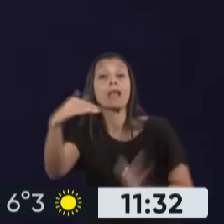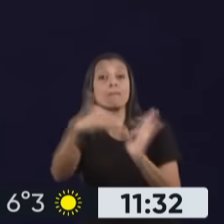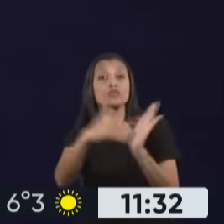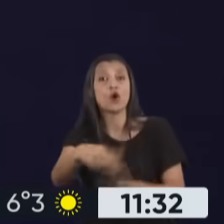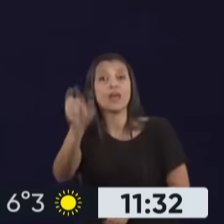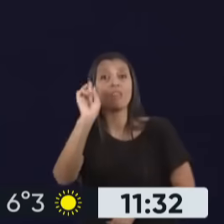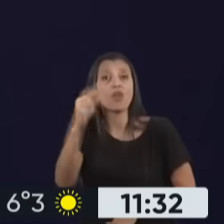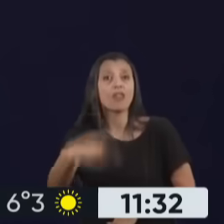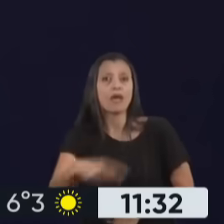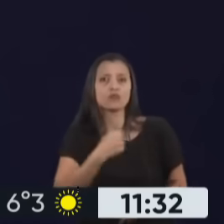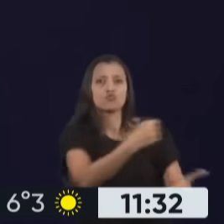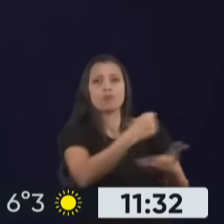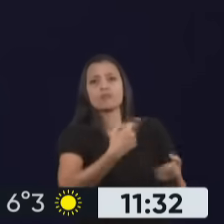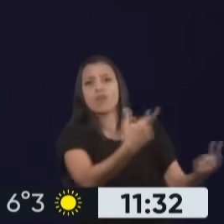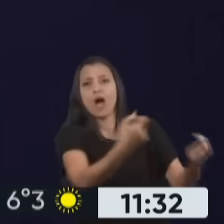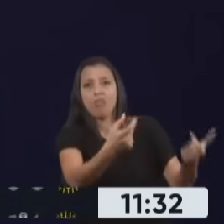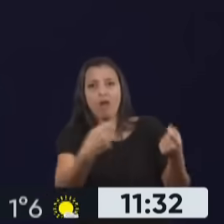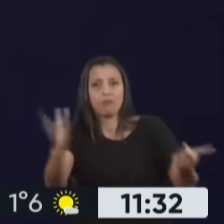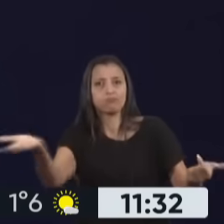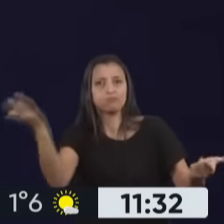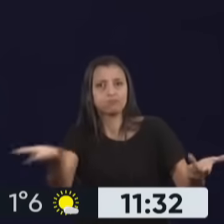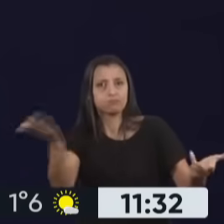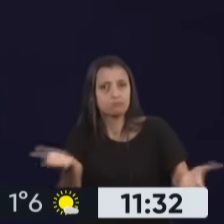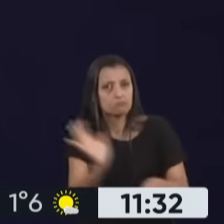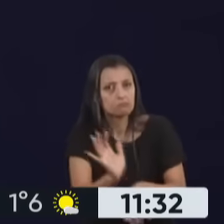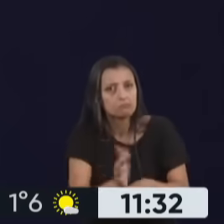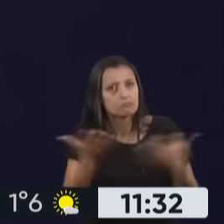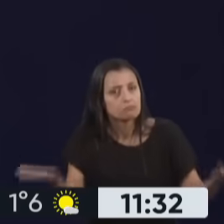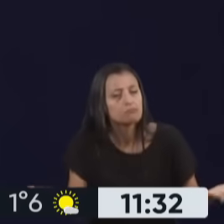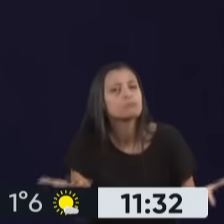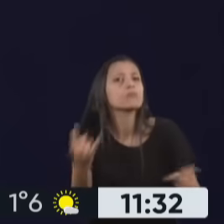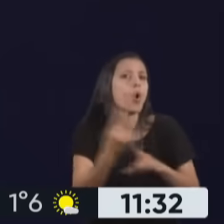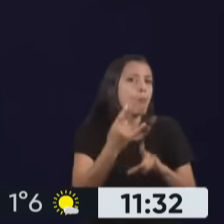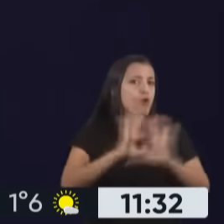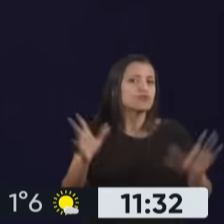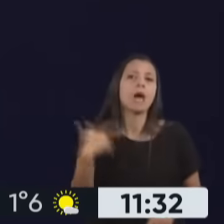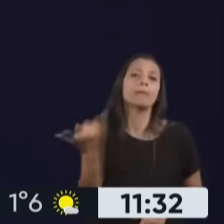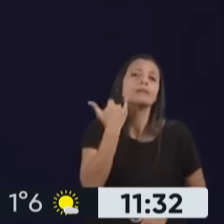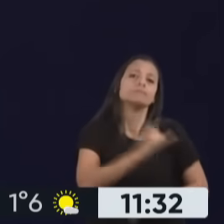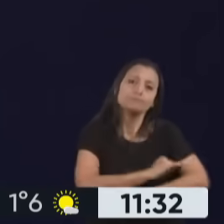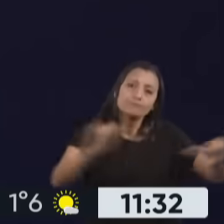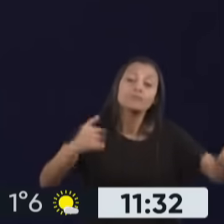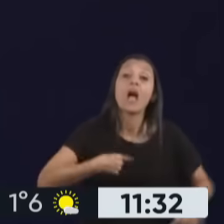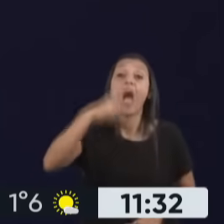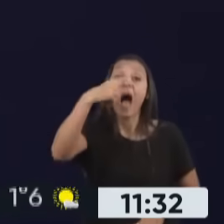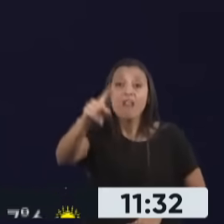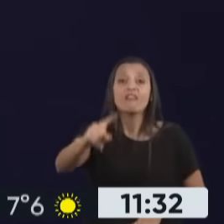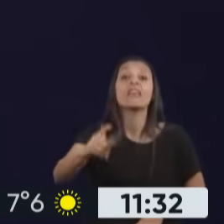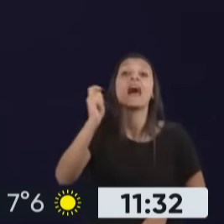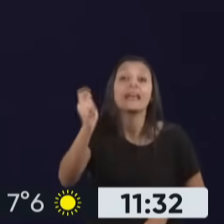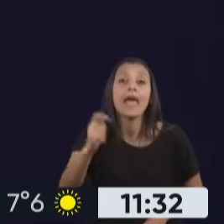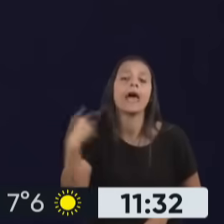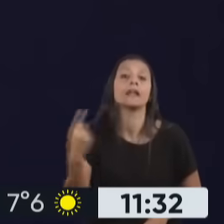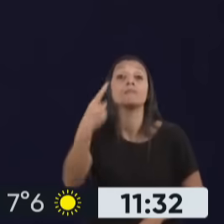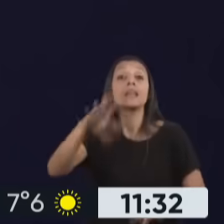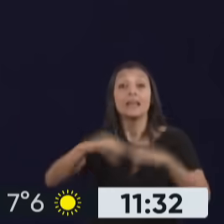dólares en subsidios. Despilfarro, por supuesto, que como hemos hablado en otras oportunidades, terminamos pagando con emisión